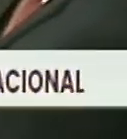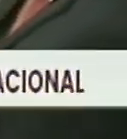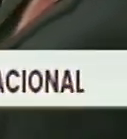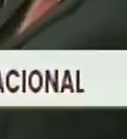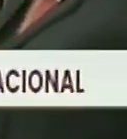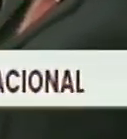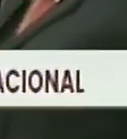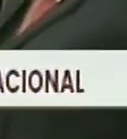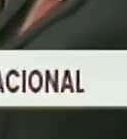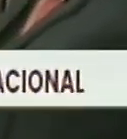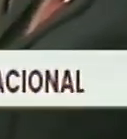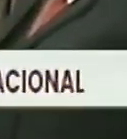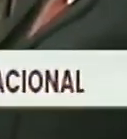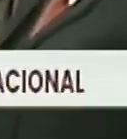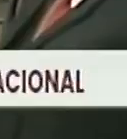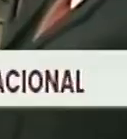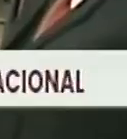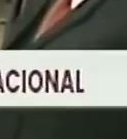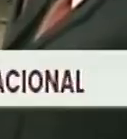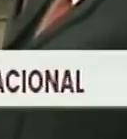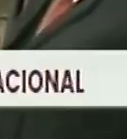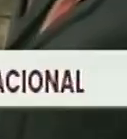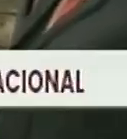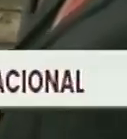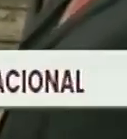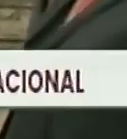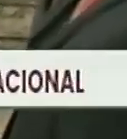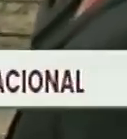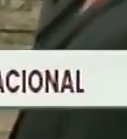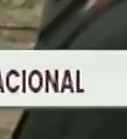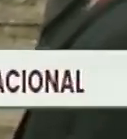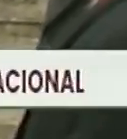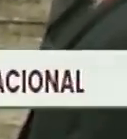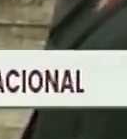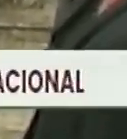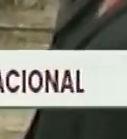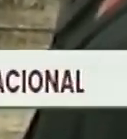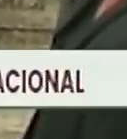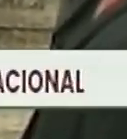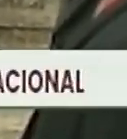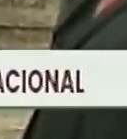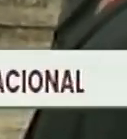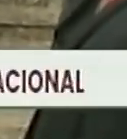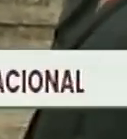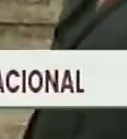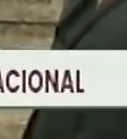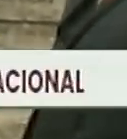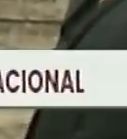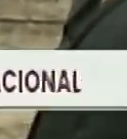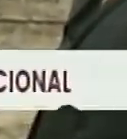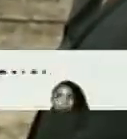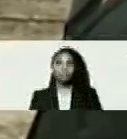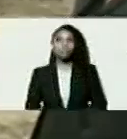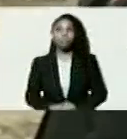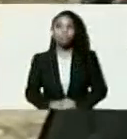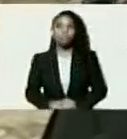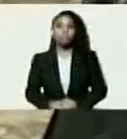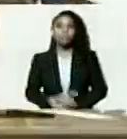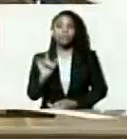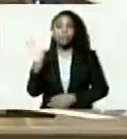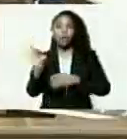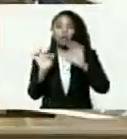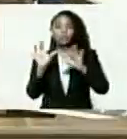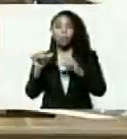Ingresan al hemiciclo de sesiones del Palacio Federal Legislativo quienes han sido elegidos por la